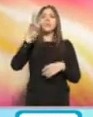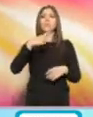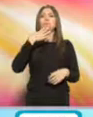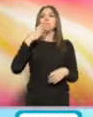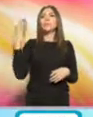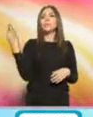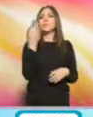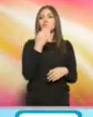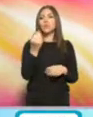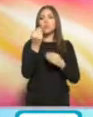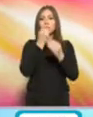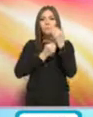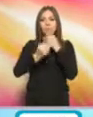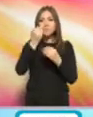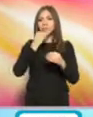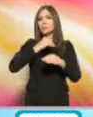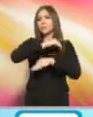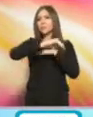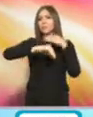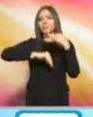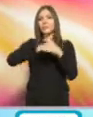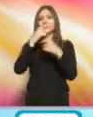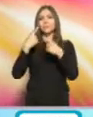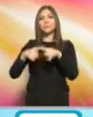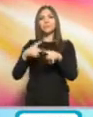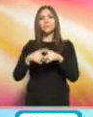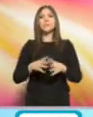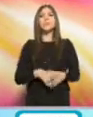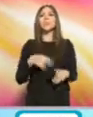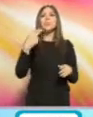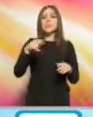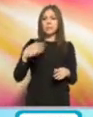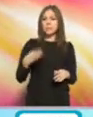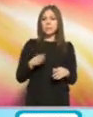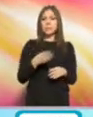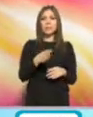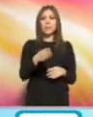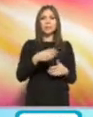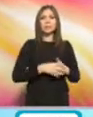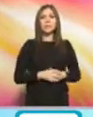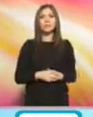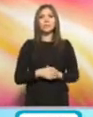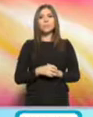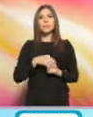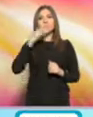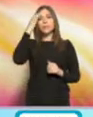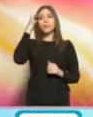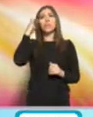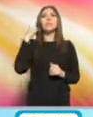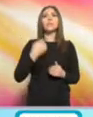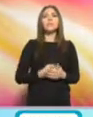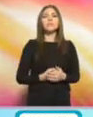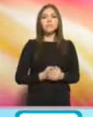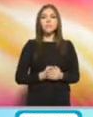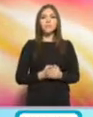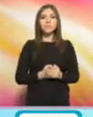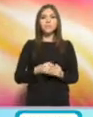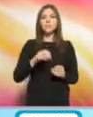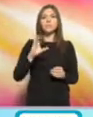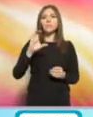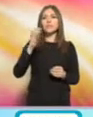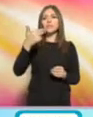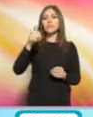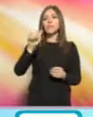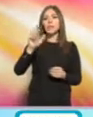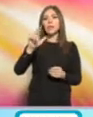Claudia? Las comidas. Ahora sí que, ¿cómo se llaman estos pescaditos? Híjole, ya no me acuerdo. Creo que ahí no hay tantos. Los charales, pero no